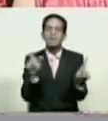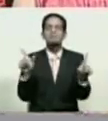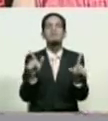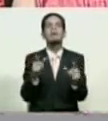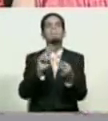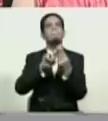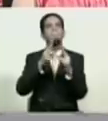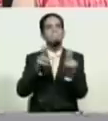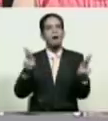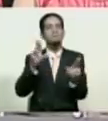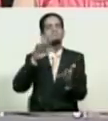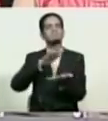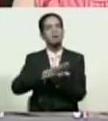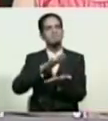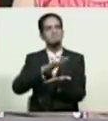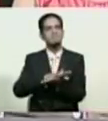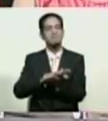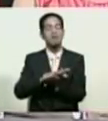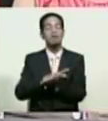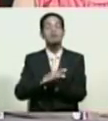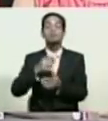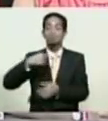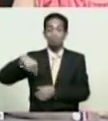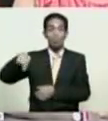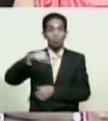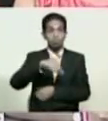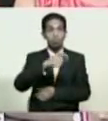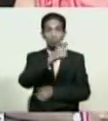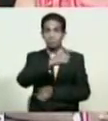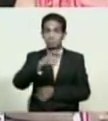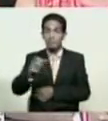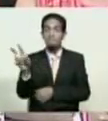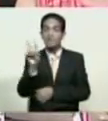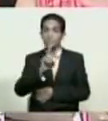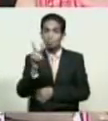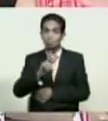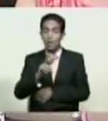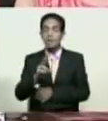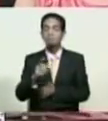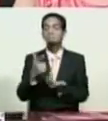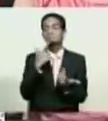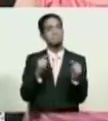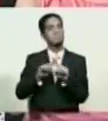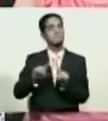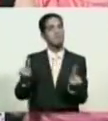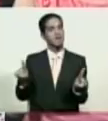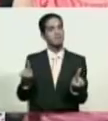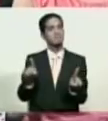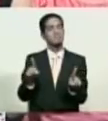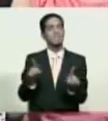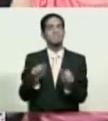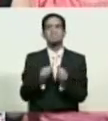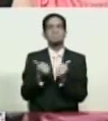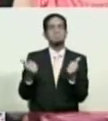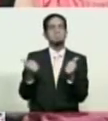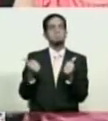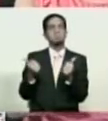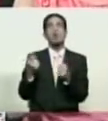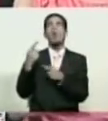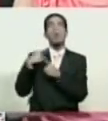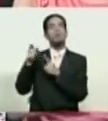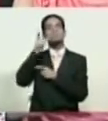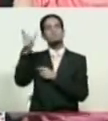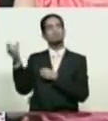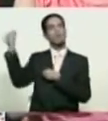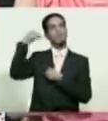queremos tranquilidad y nosotros los venezolanos vamos a dirimir nuestras diferencias entre nosotros. Un poder imperial que nos